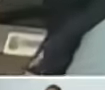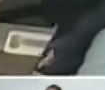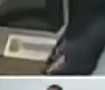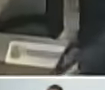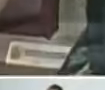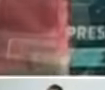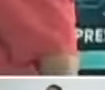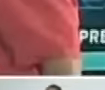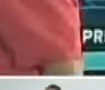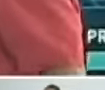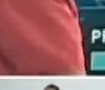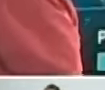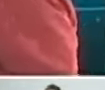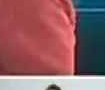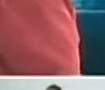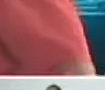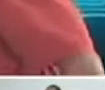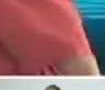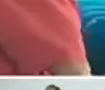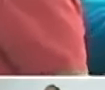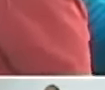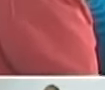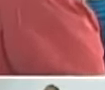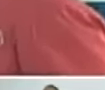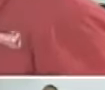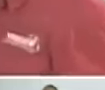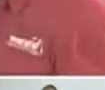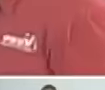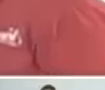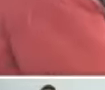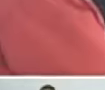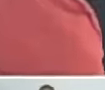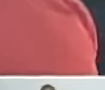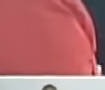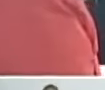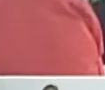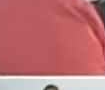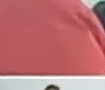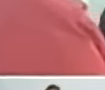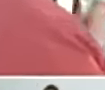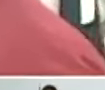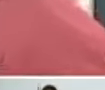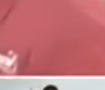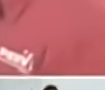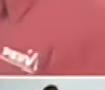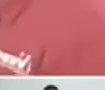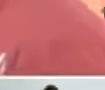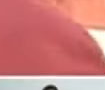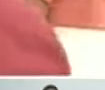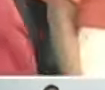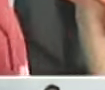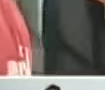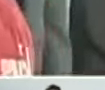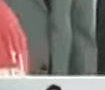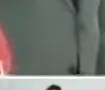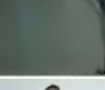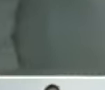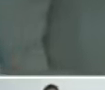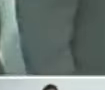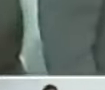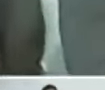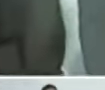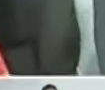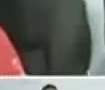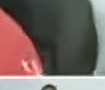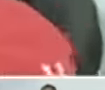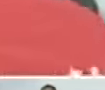el Consejo Nacional Electoral. En este momento saluda a la Junta Directiva del CNE, estrecha su mano también con el presidente del Poder Electoral, doctor Elvis